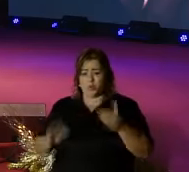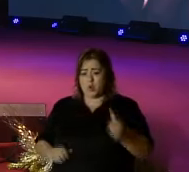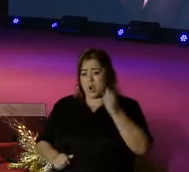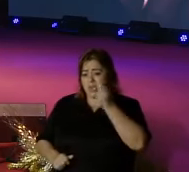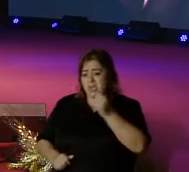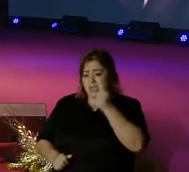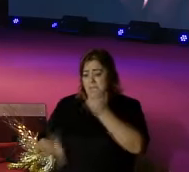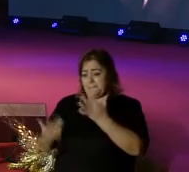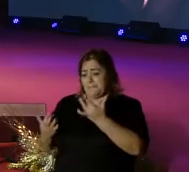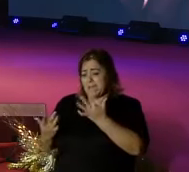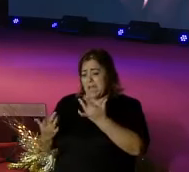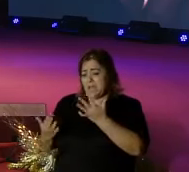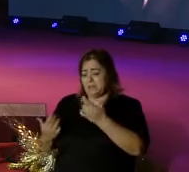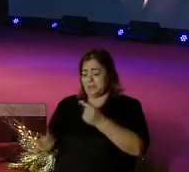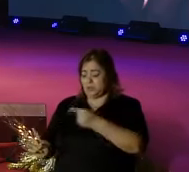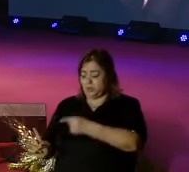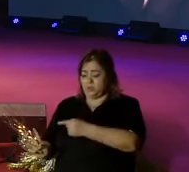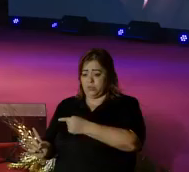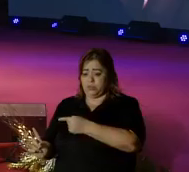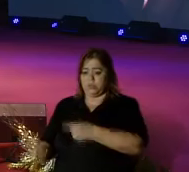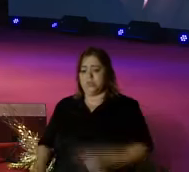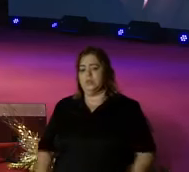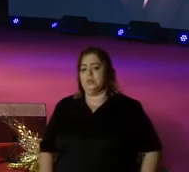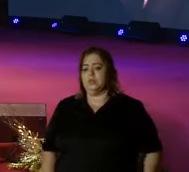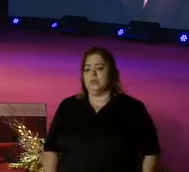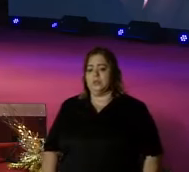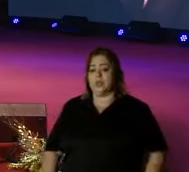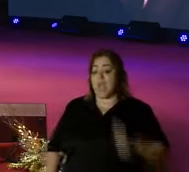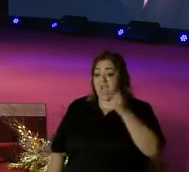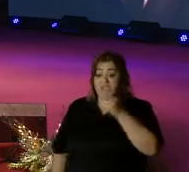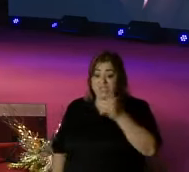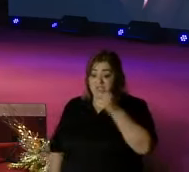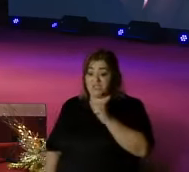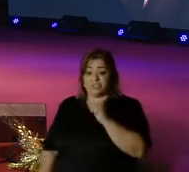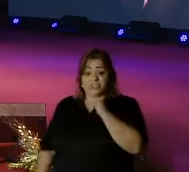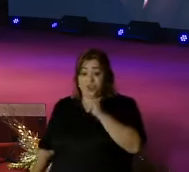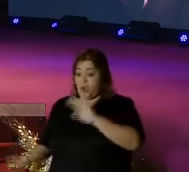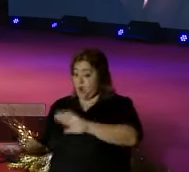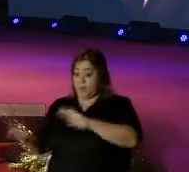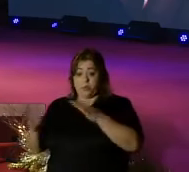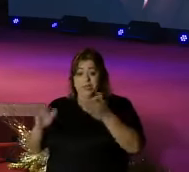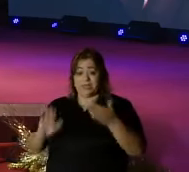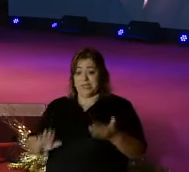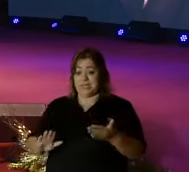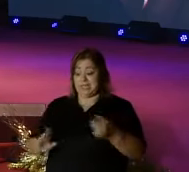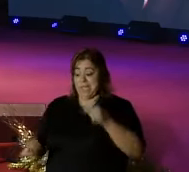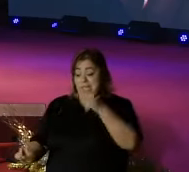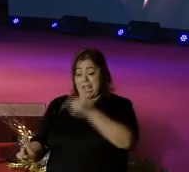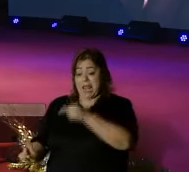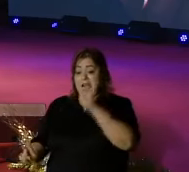Yo venía para acá. La niña no está muerta, sino que...